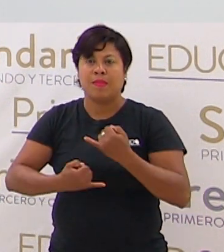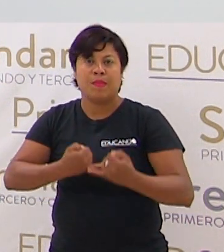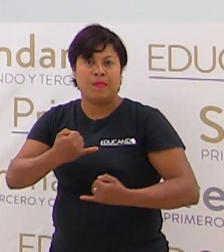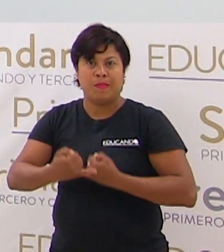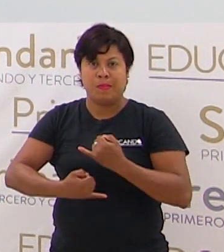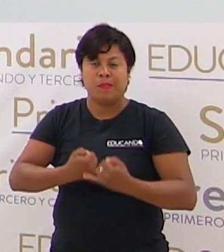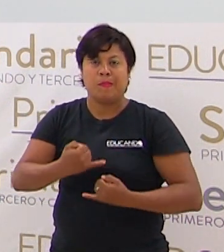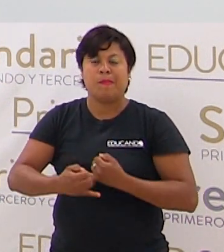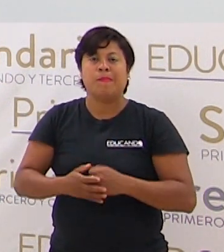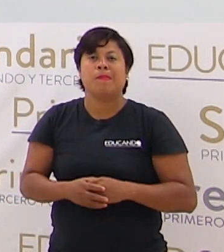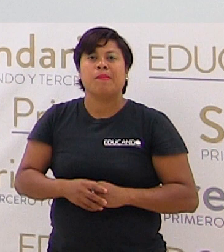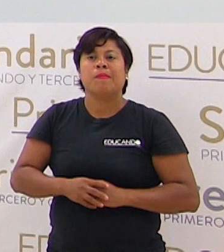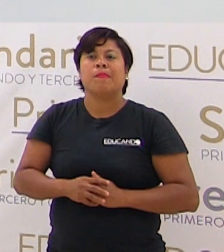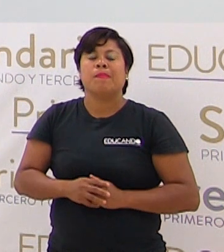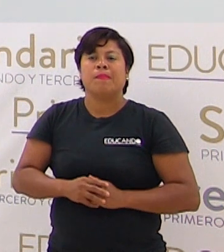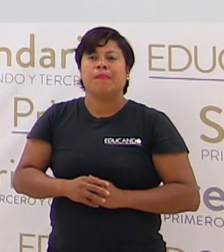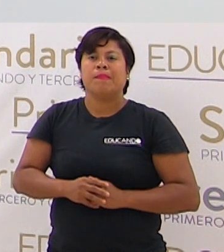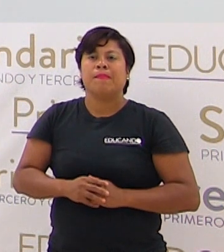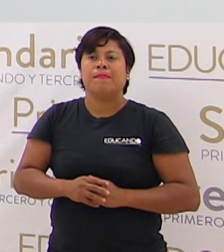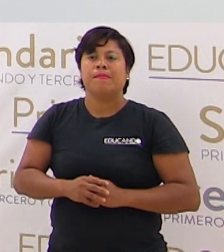jugaba